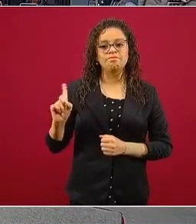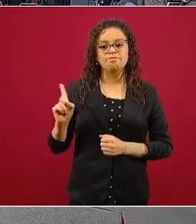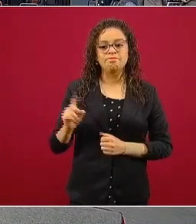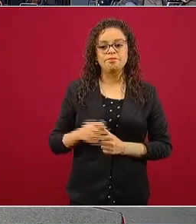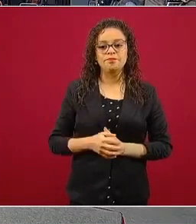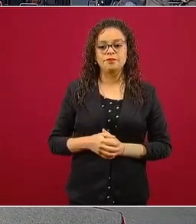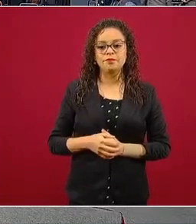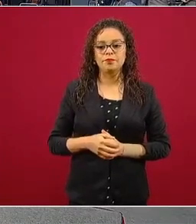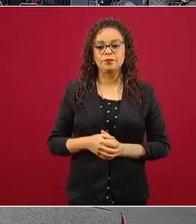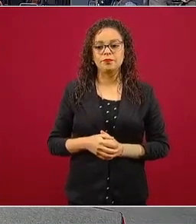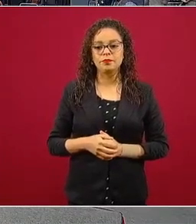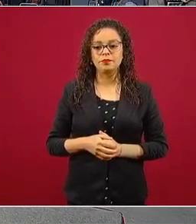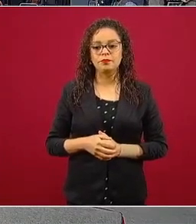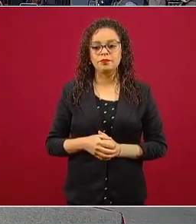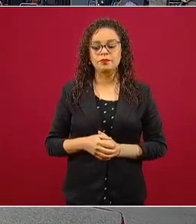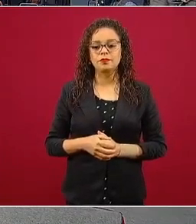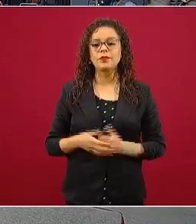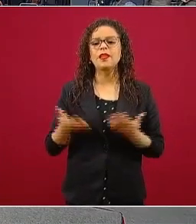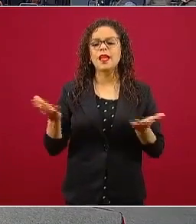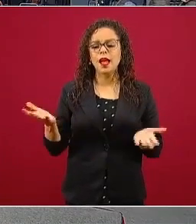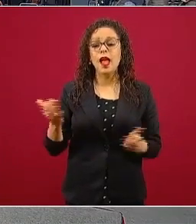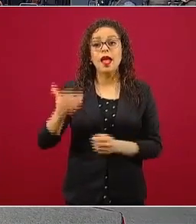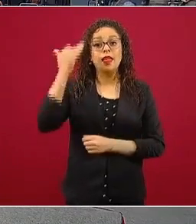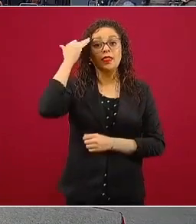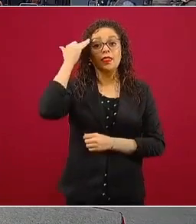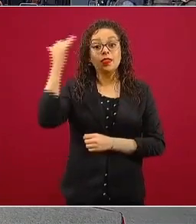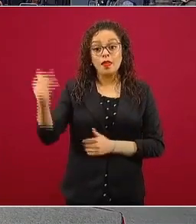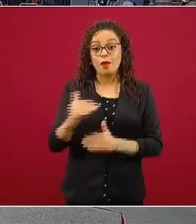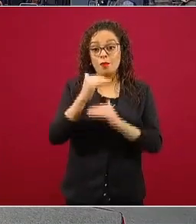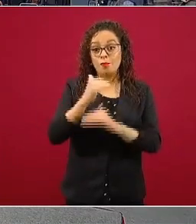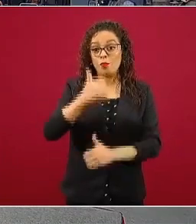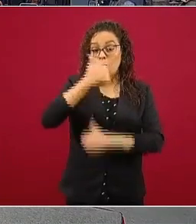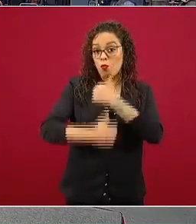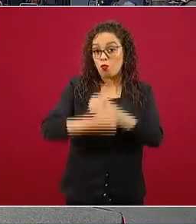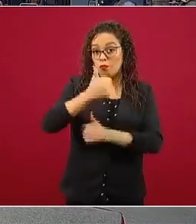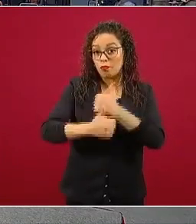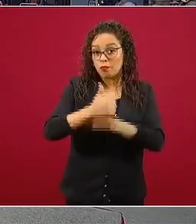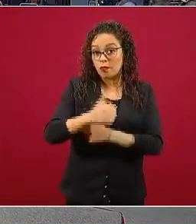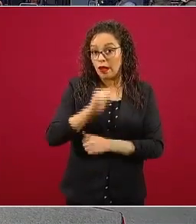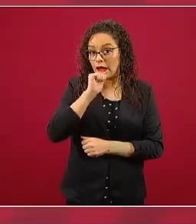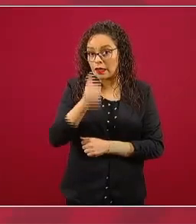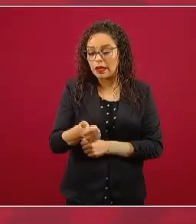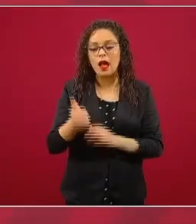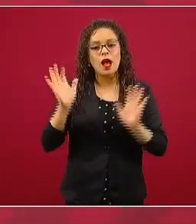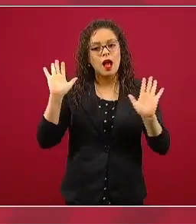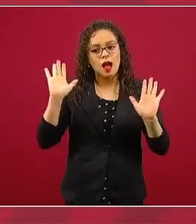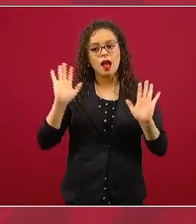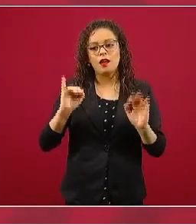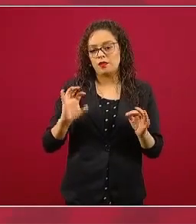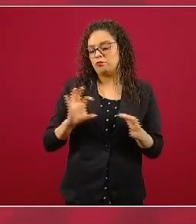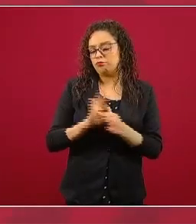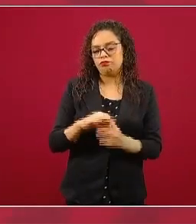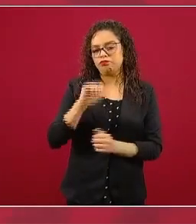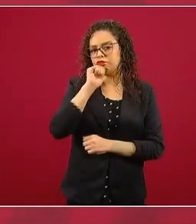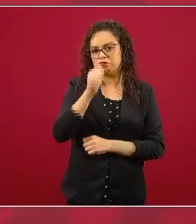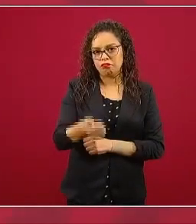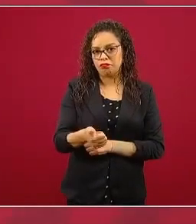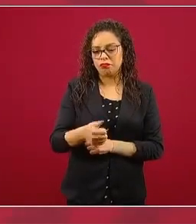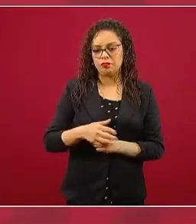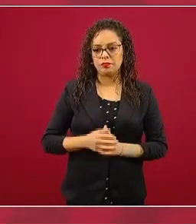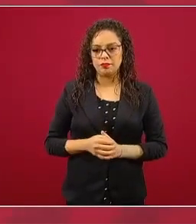El periodo que no es de campaña, sí, no tiene que ver nada con la campaña,